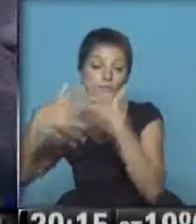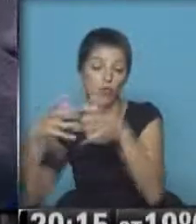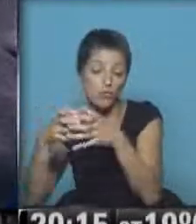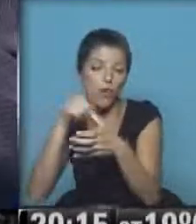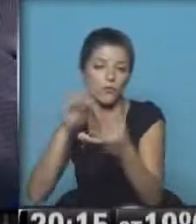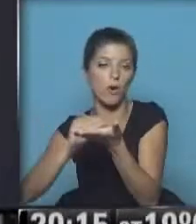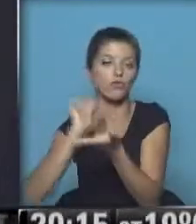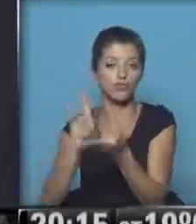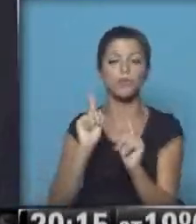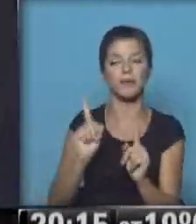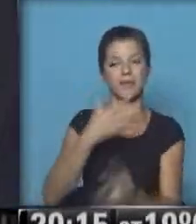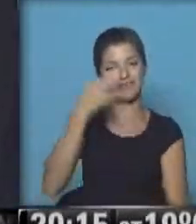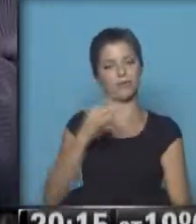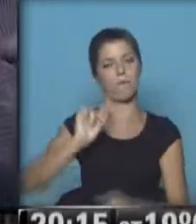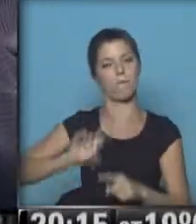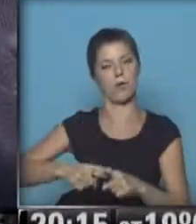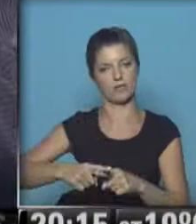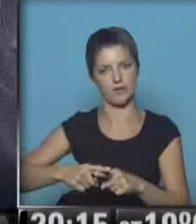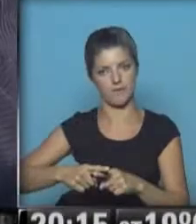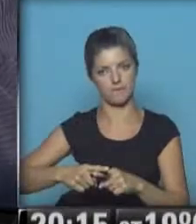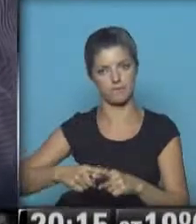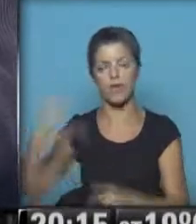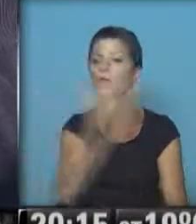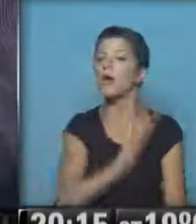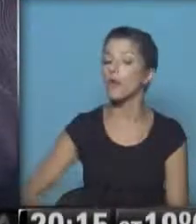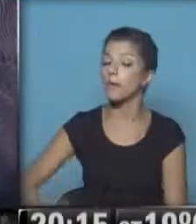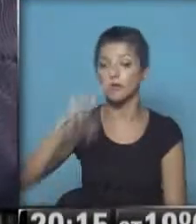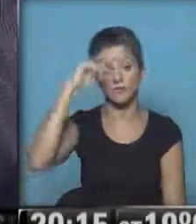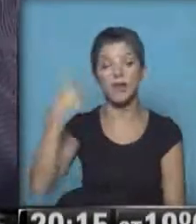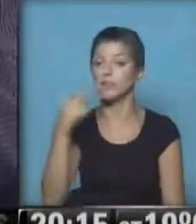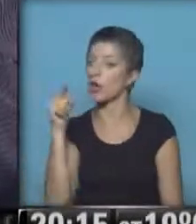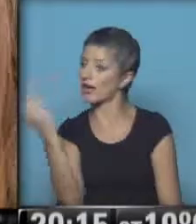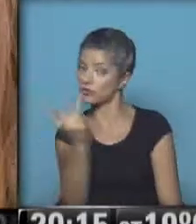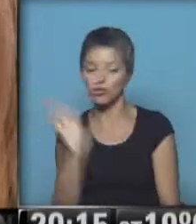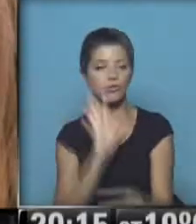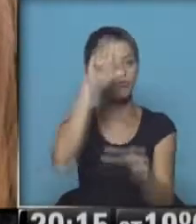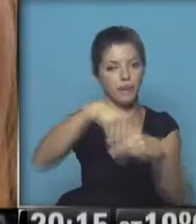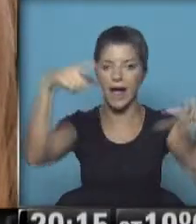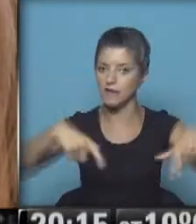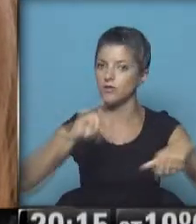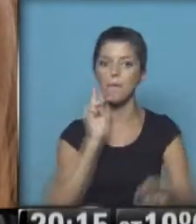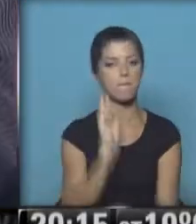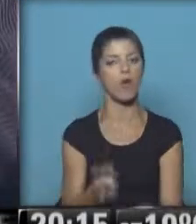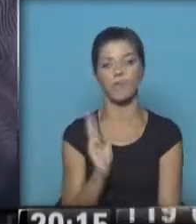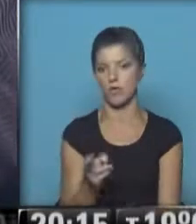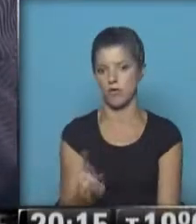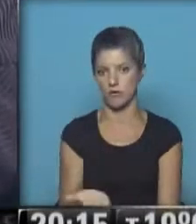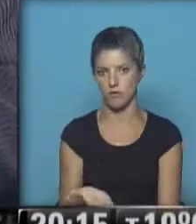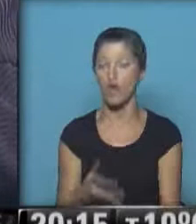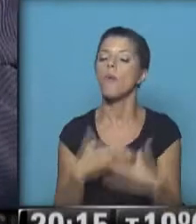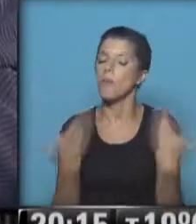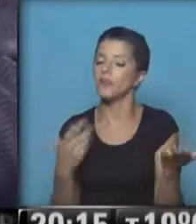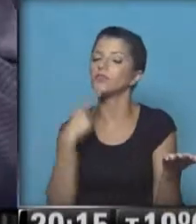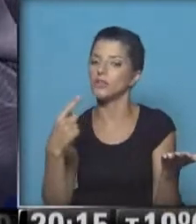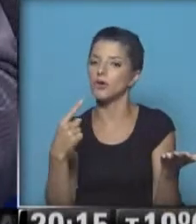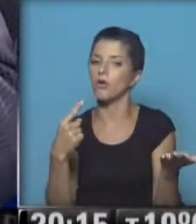decisión política también. Hay una decisión política del gobierno nacional de que no vuelvan estos barras a la cancha. Así que, por eso digo